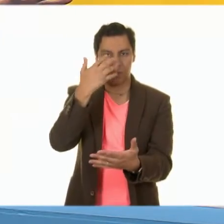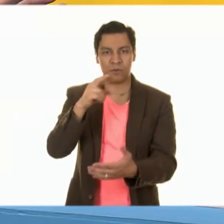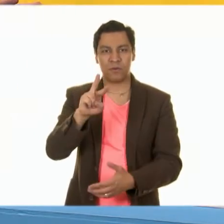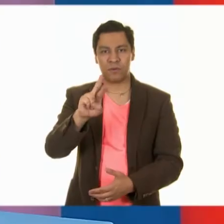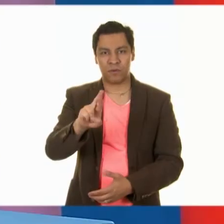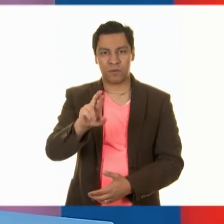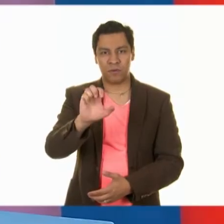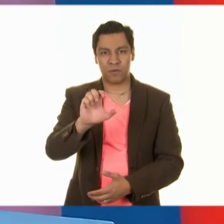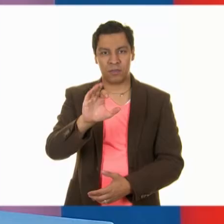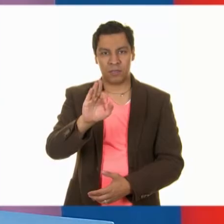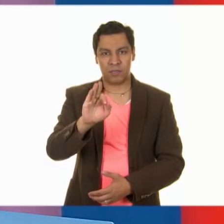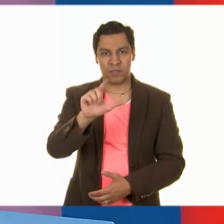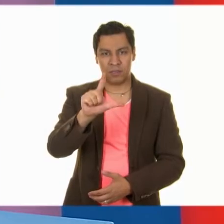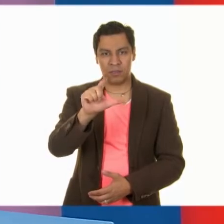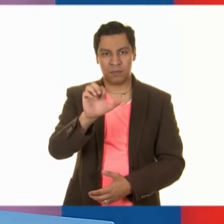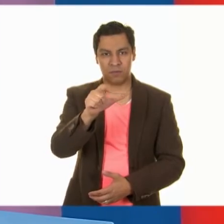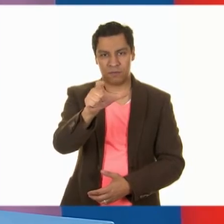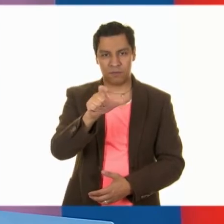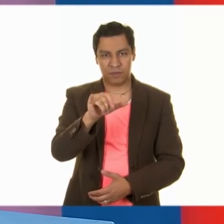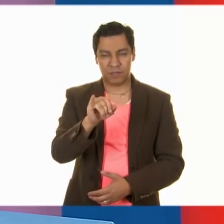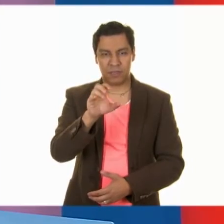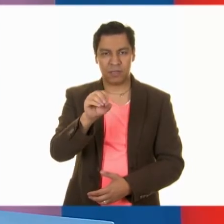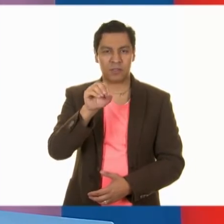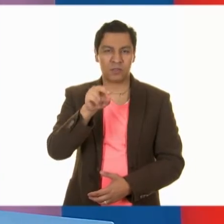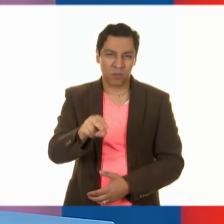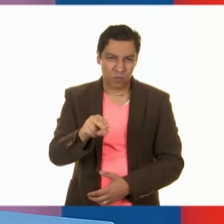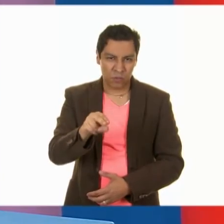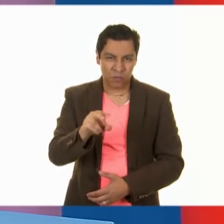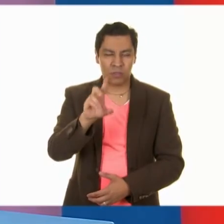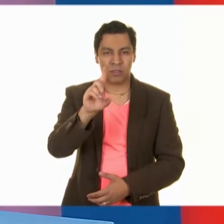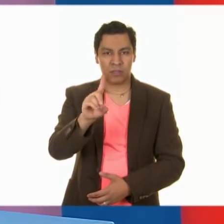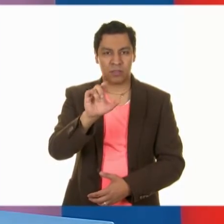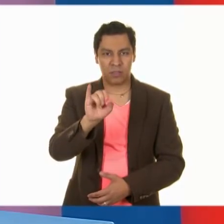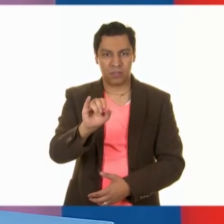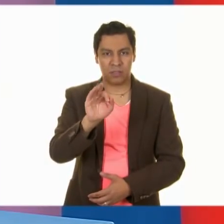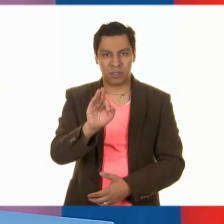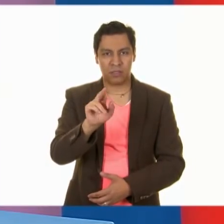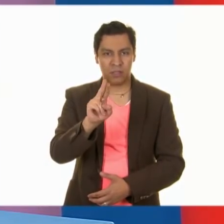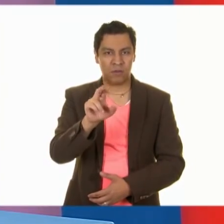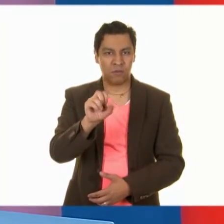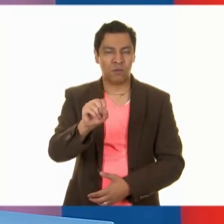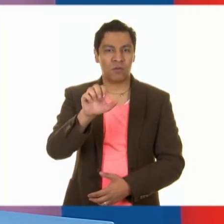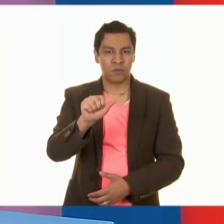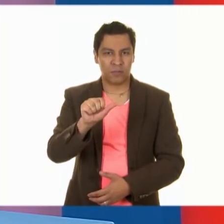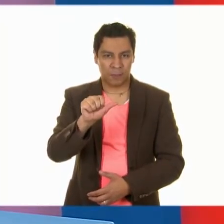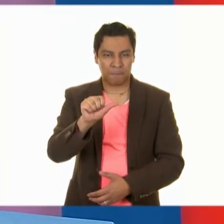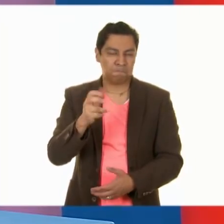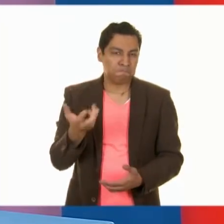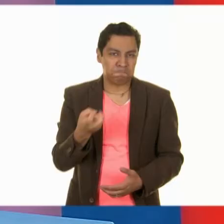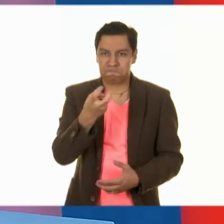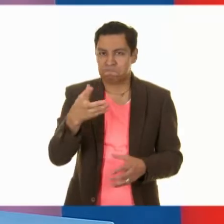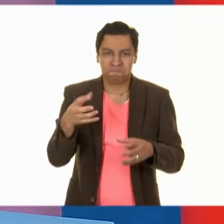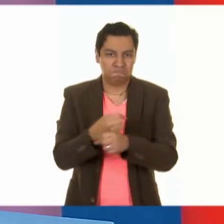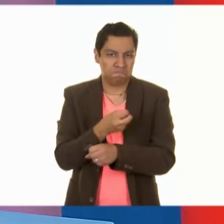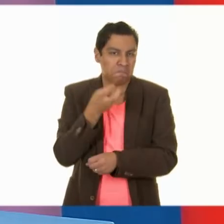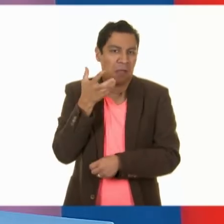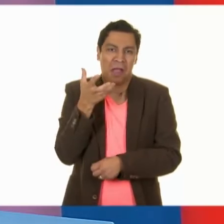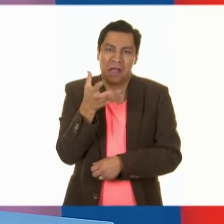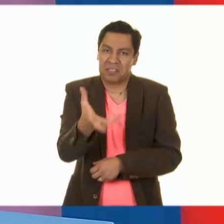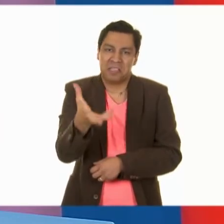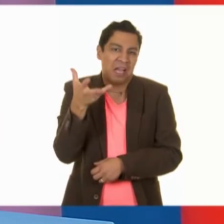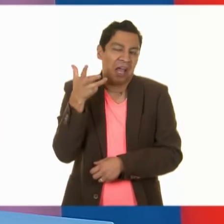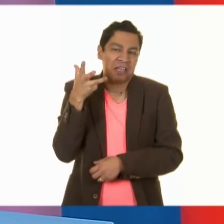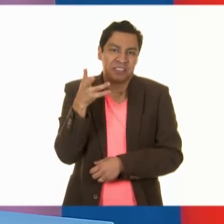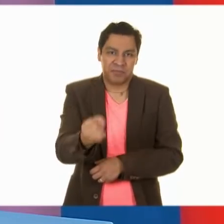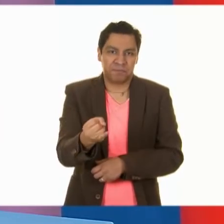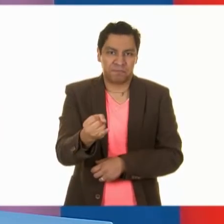dispersan. Sí, cuanto más suave o lisa es la superficie de un objeto, menos difusa es la reflexión y los fotones no